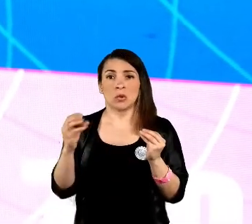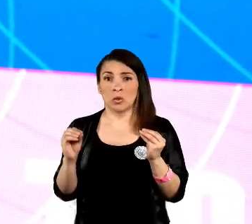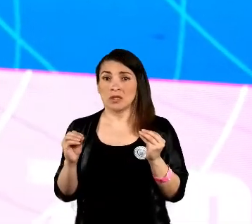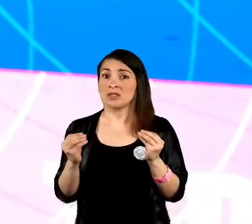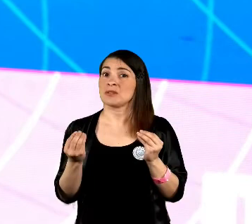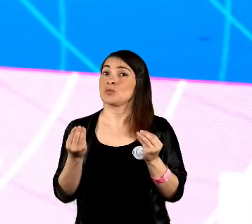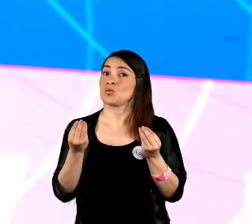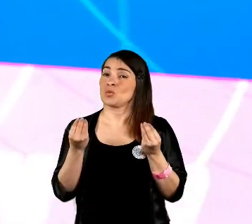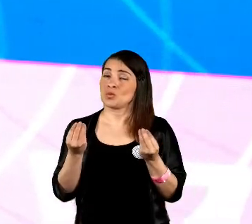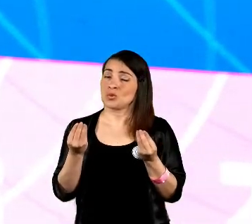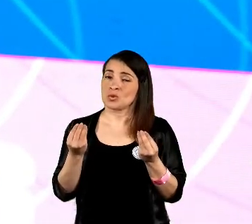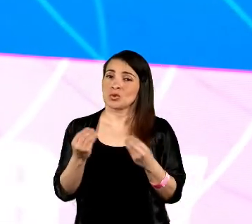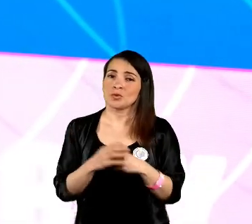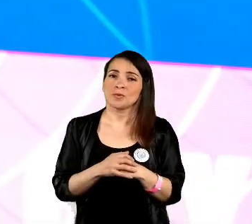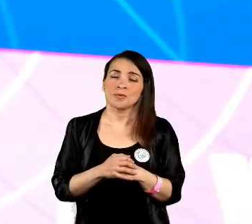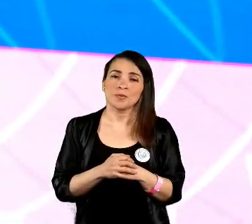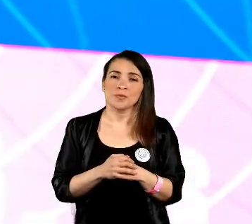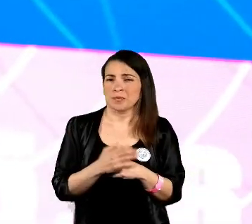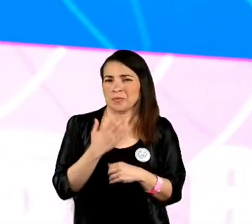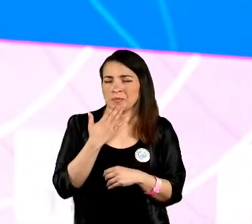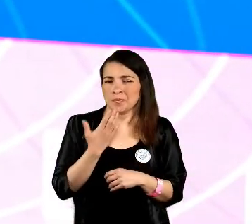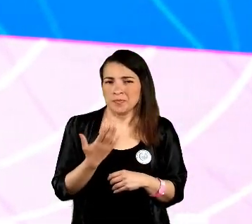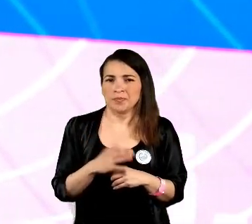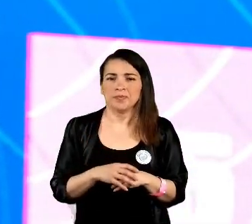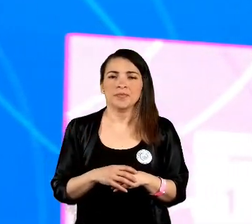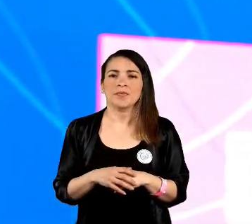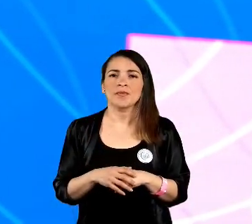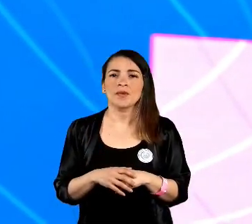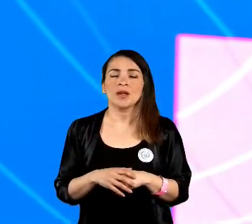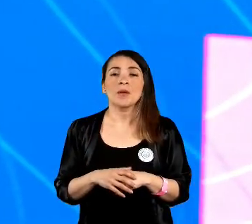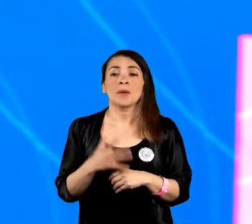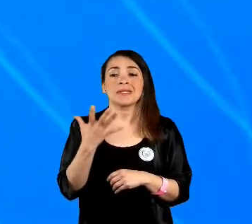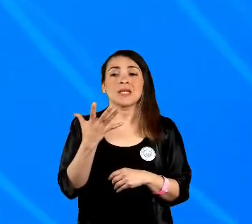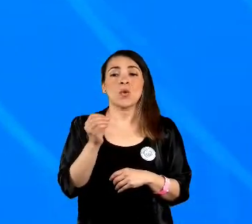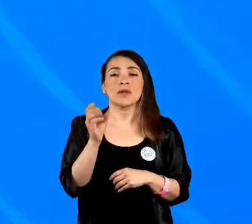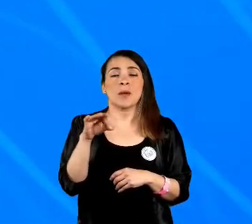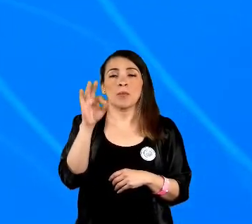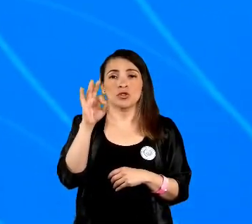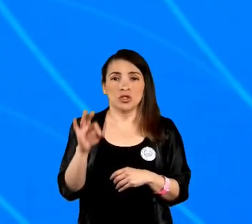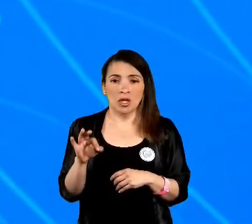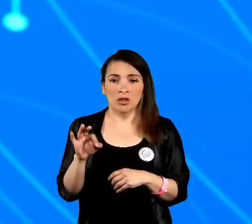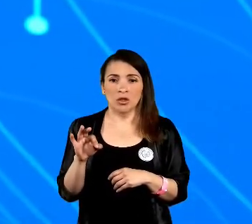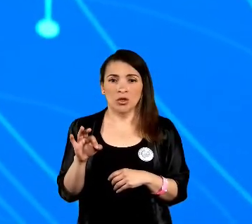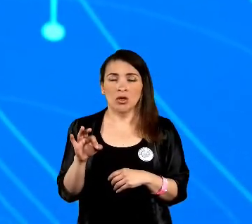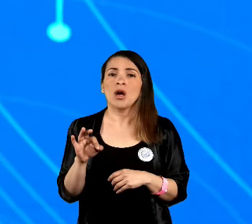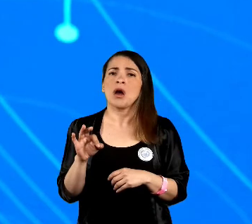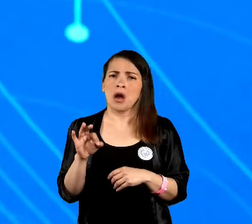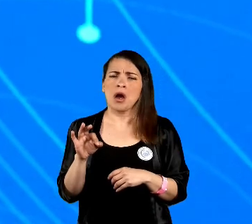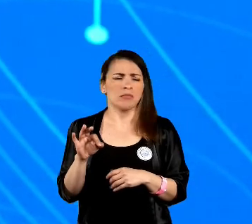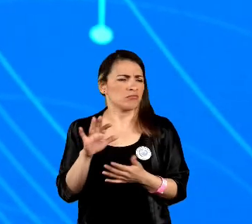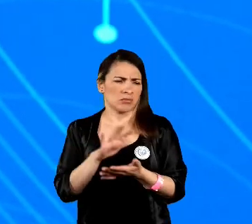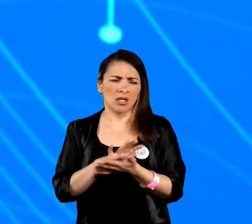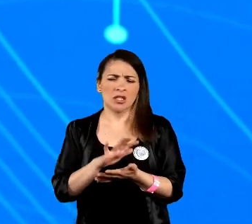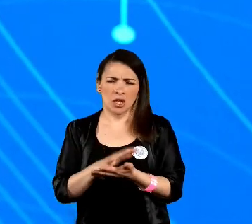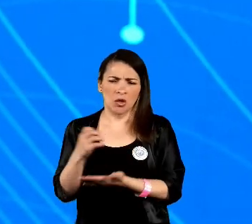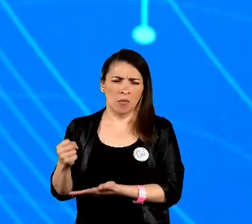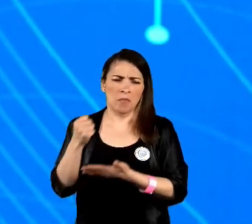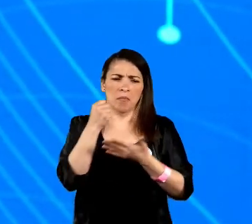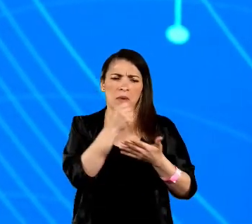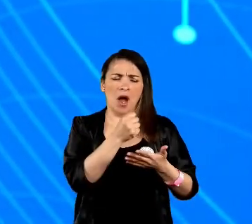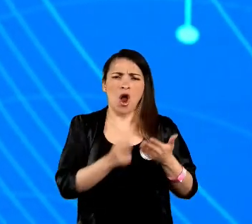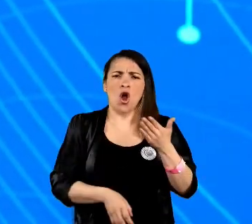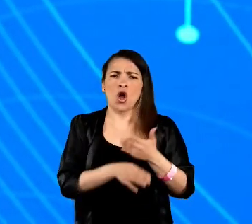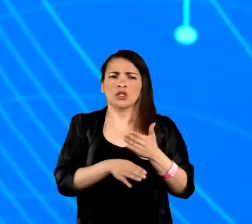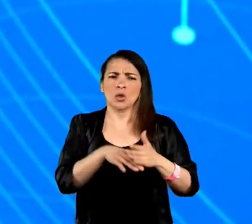verdad Entonces el publisher te da por ese 50% una inversión para que vos termines el juego ellos se hacen